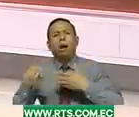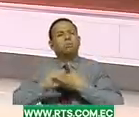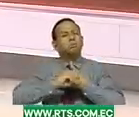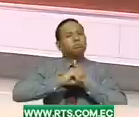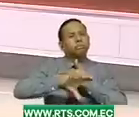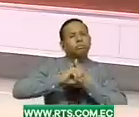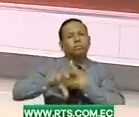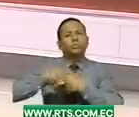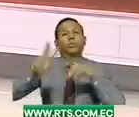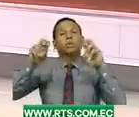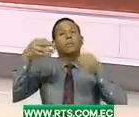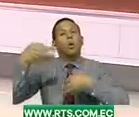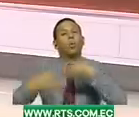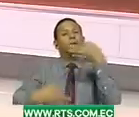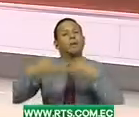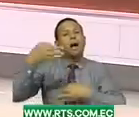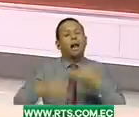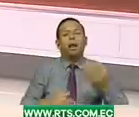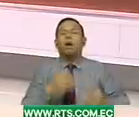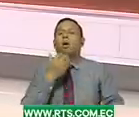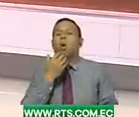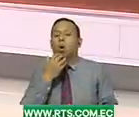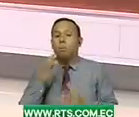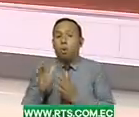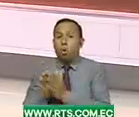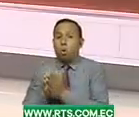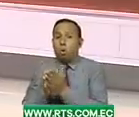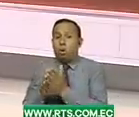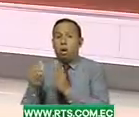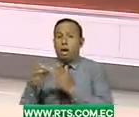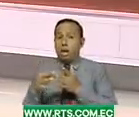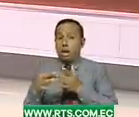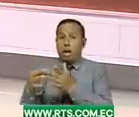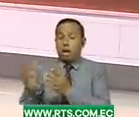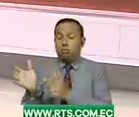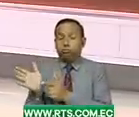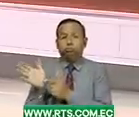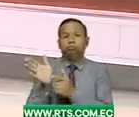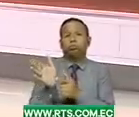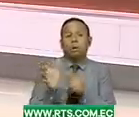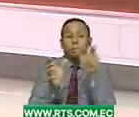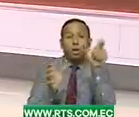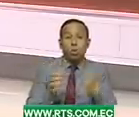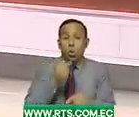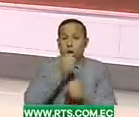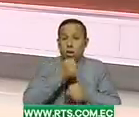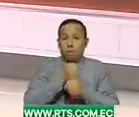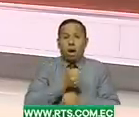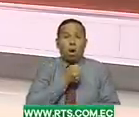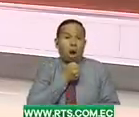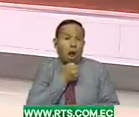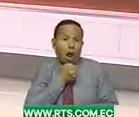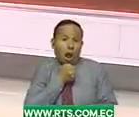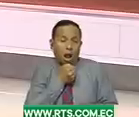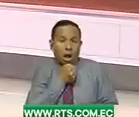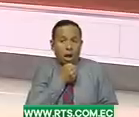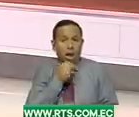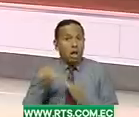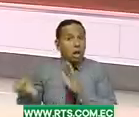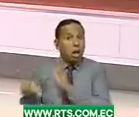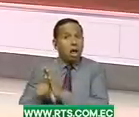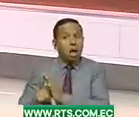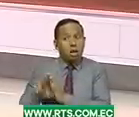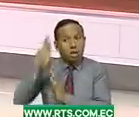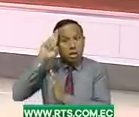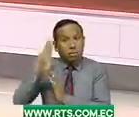temas judiciales. En una guía se recuerda que un comunicador social que incumpla con la ley podría